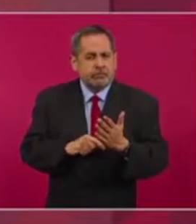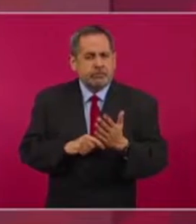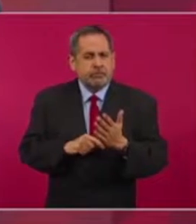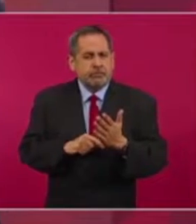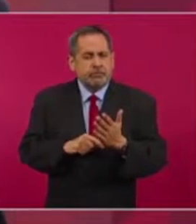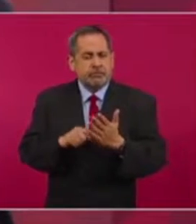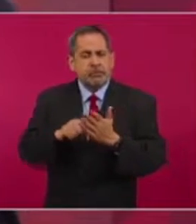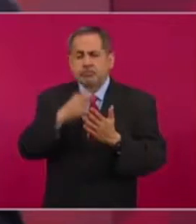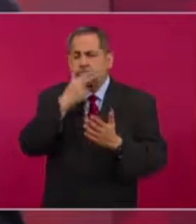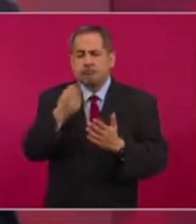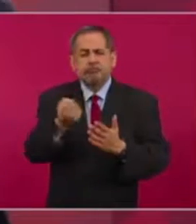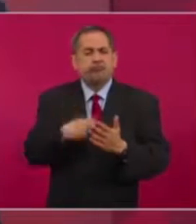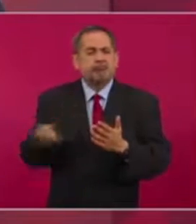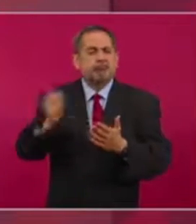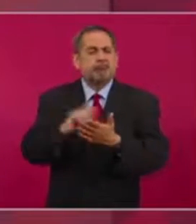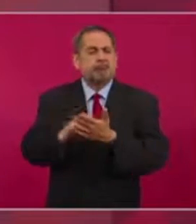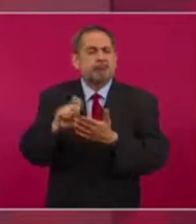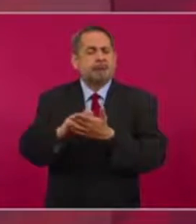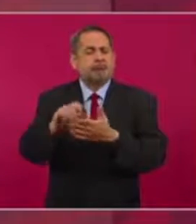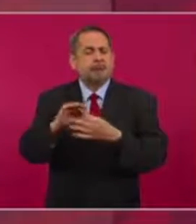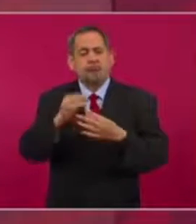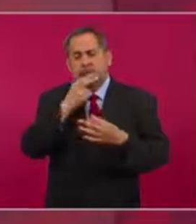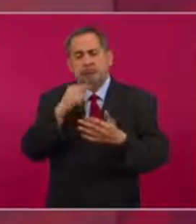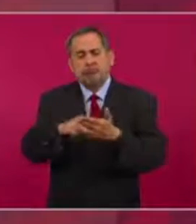el gran escritor